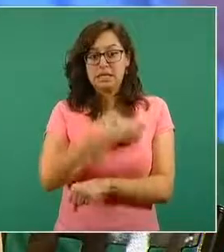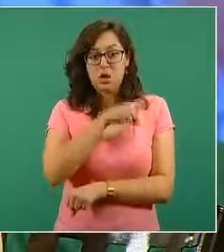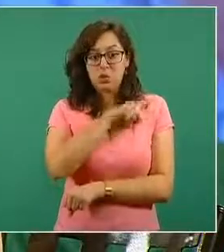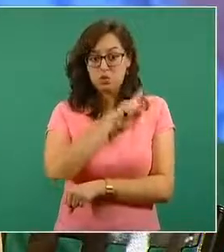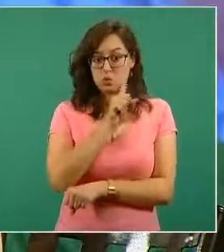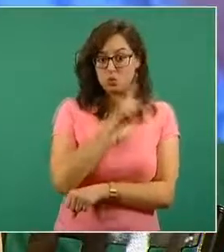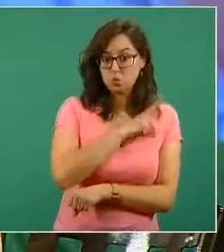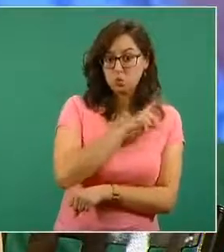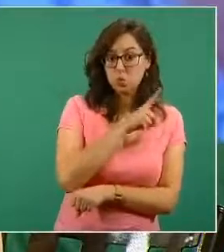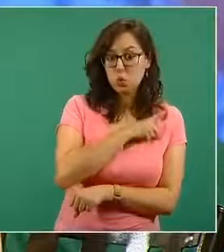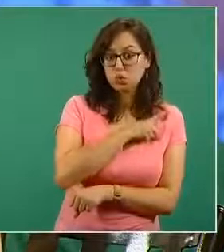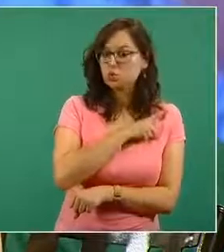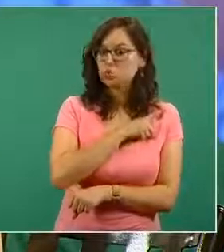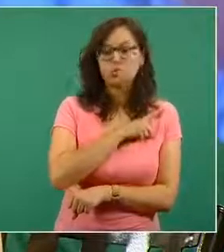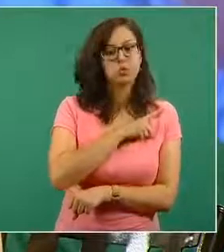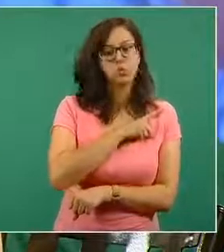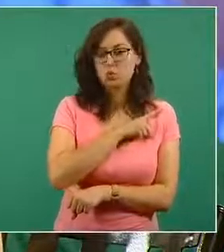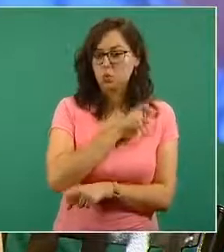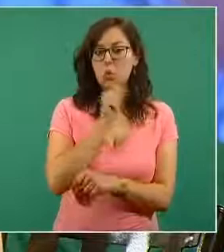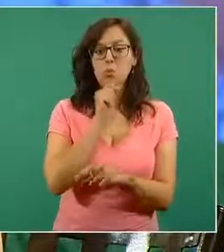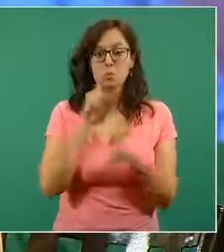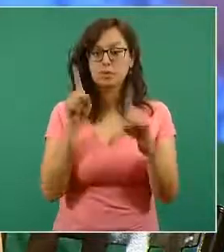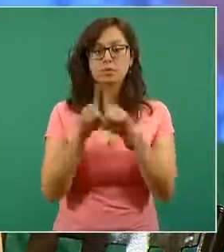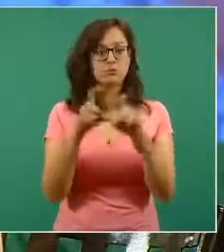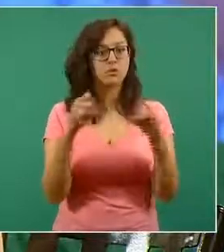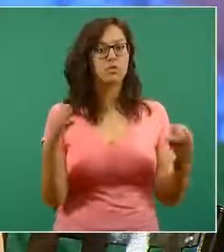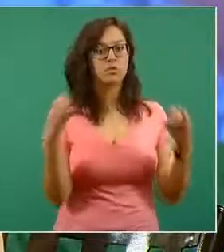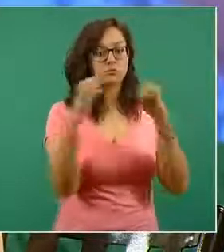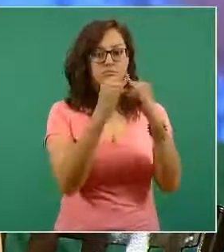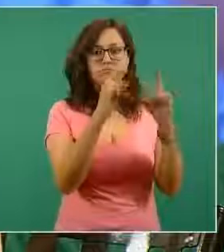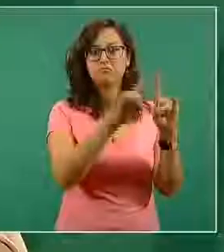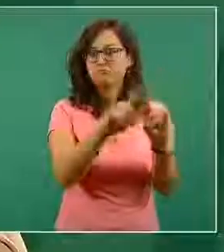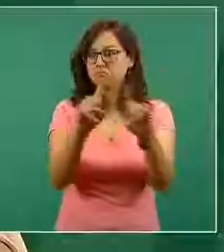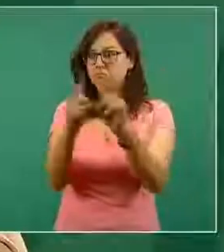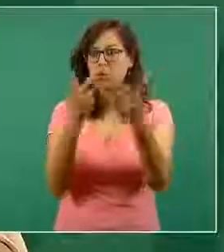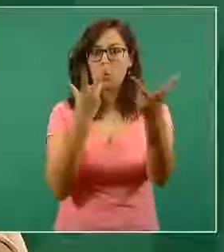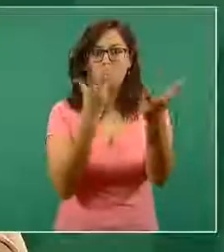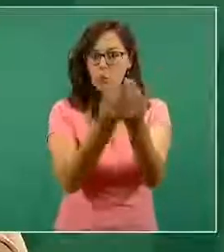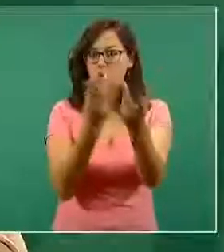trabajado hombro a hombro con las diferentes instituciones